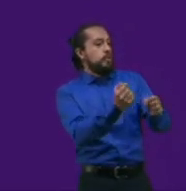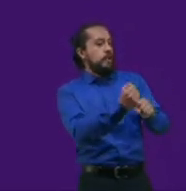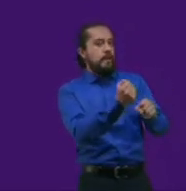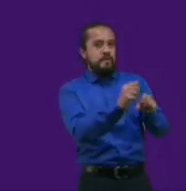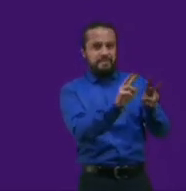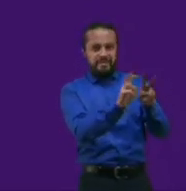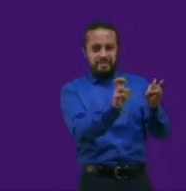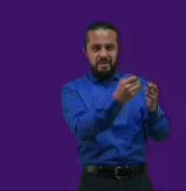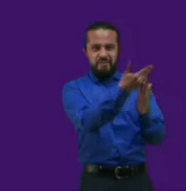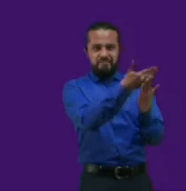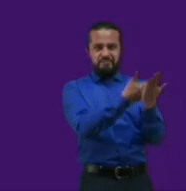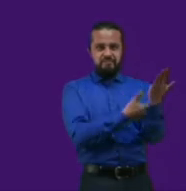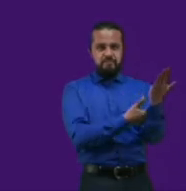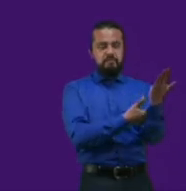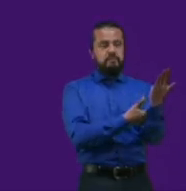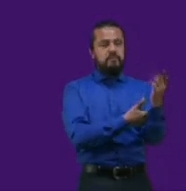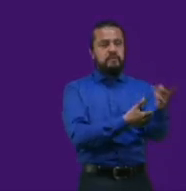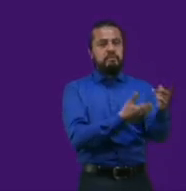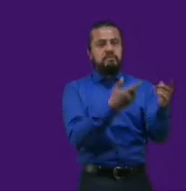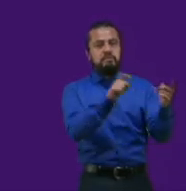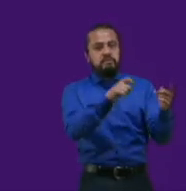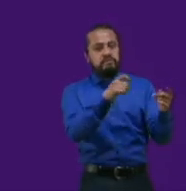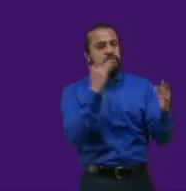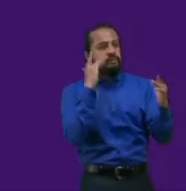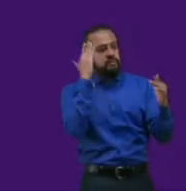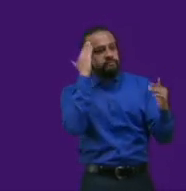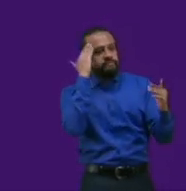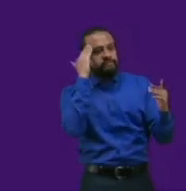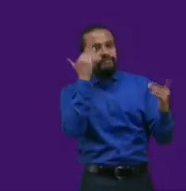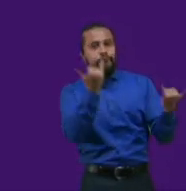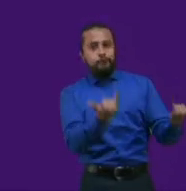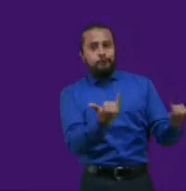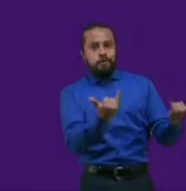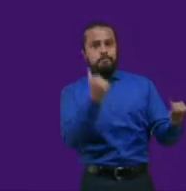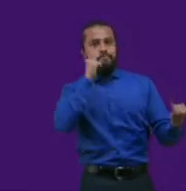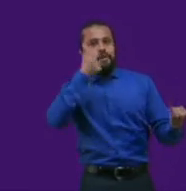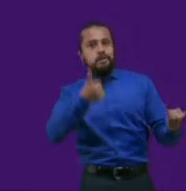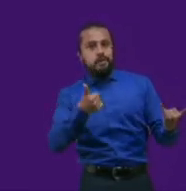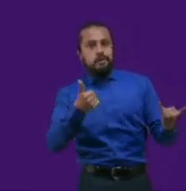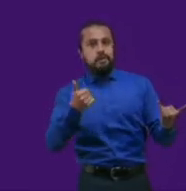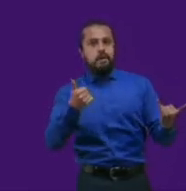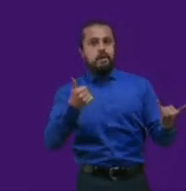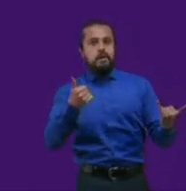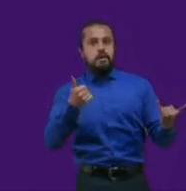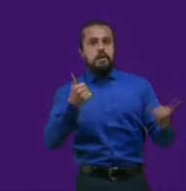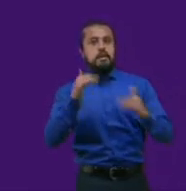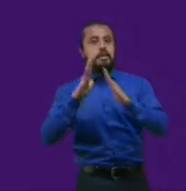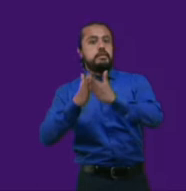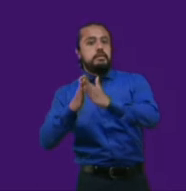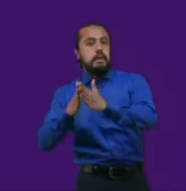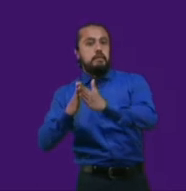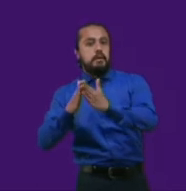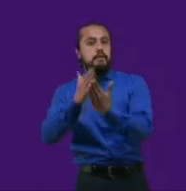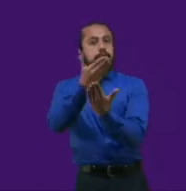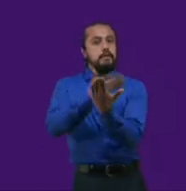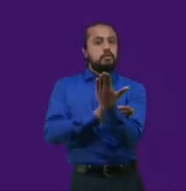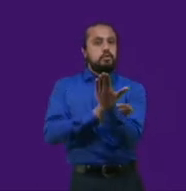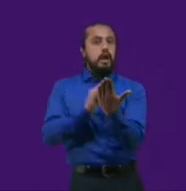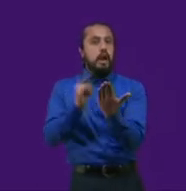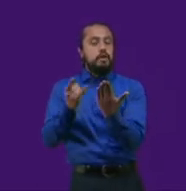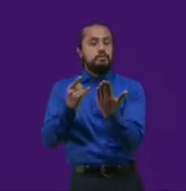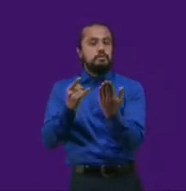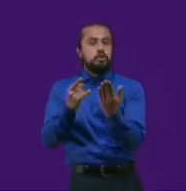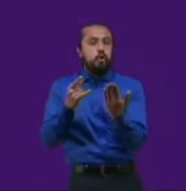proveedor descuente sus facturas hoy, mañana, en diciembre, cuando necesita ir a pagar un pago